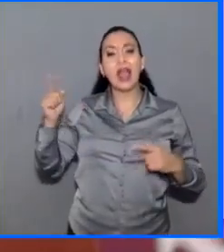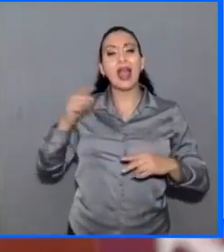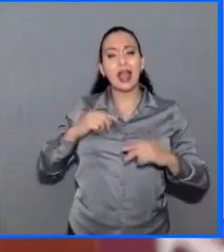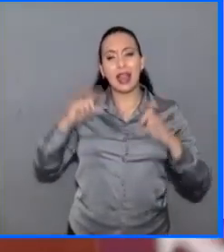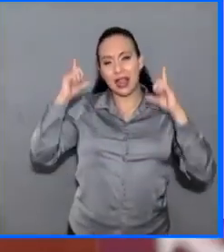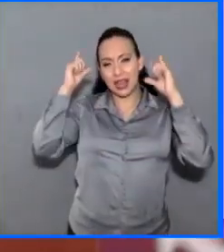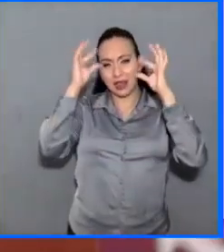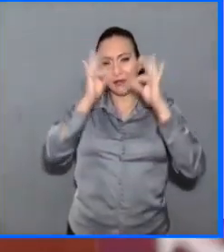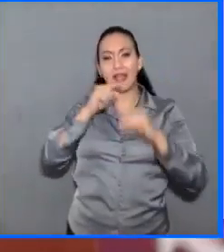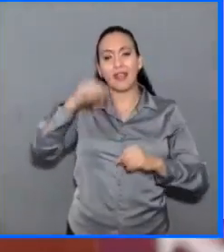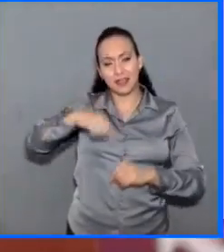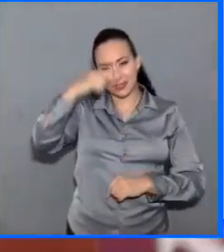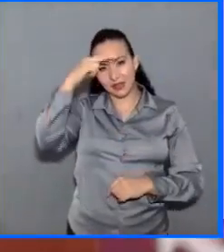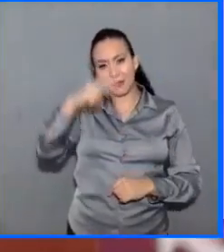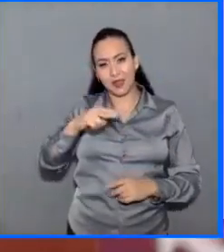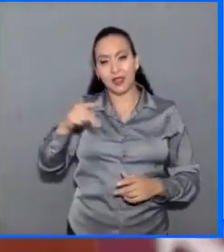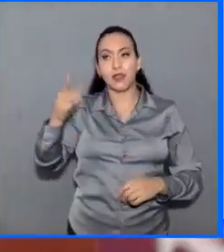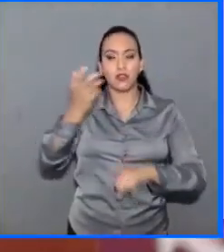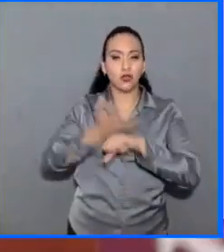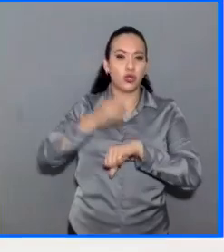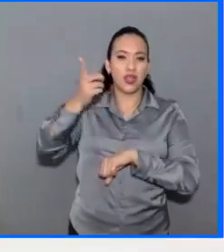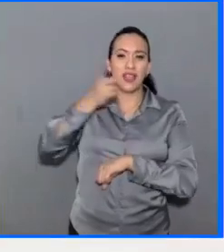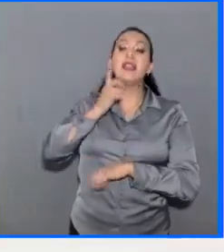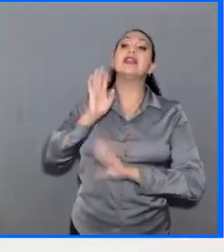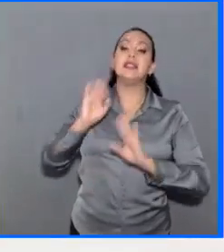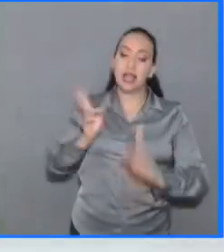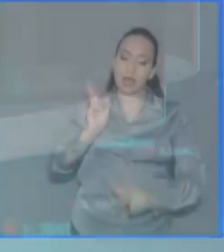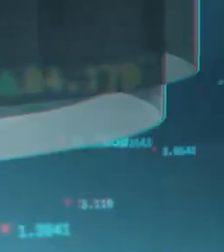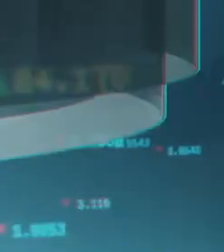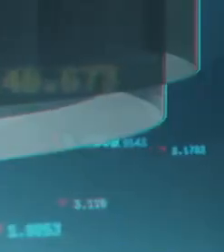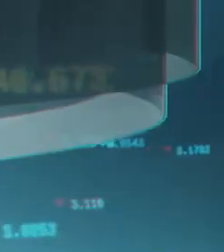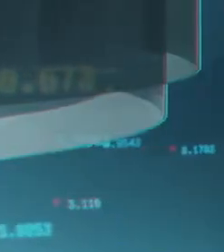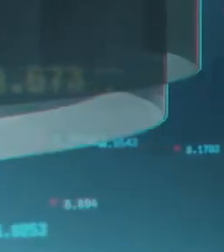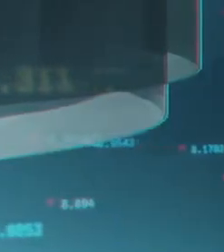está hablando con los legisladores.